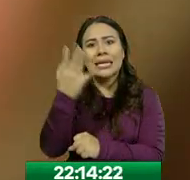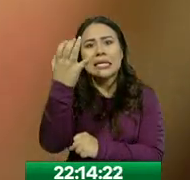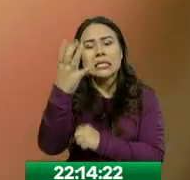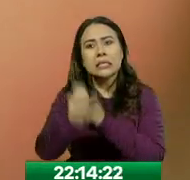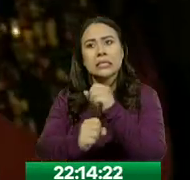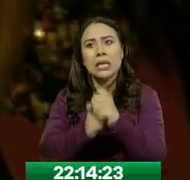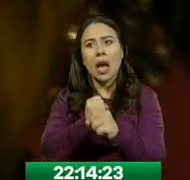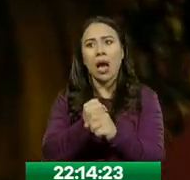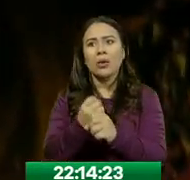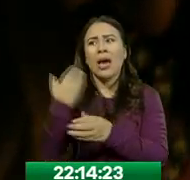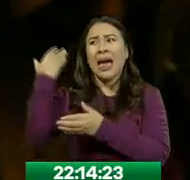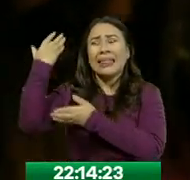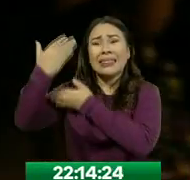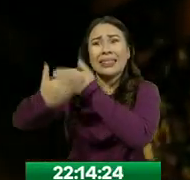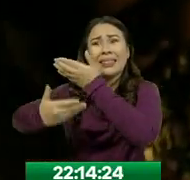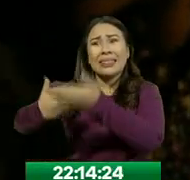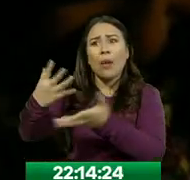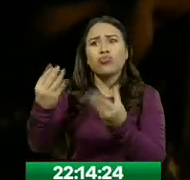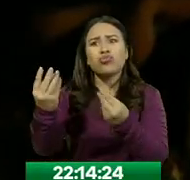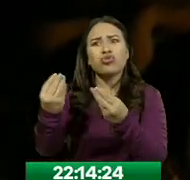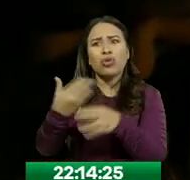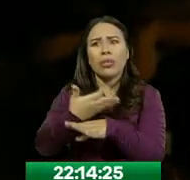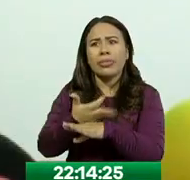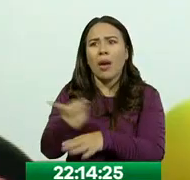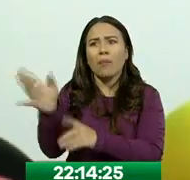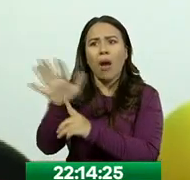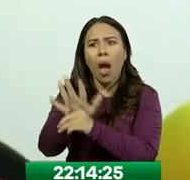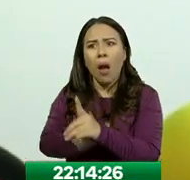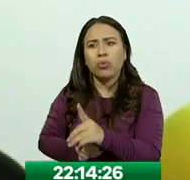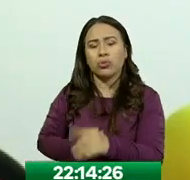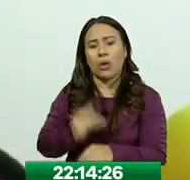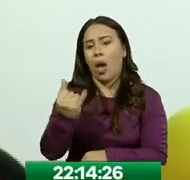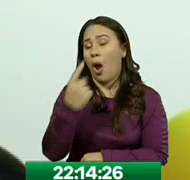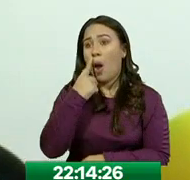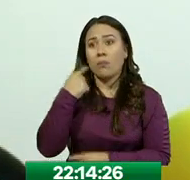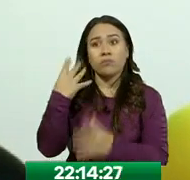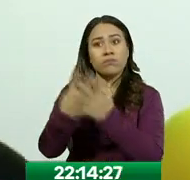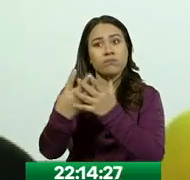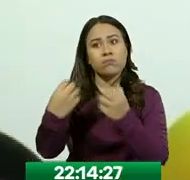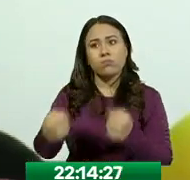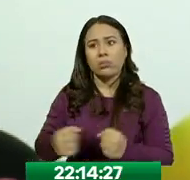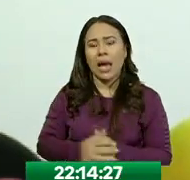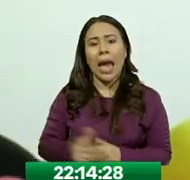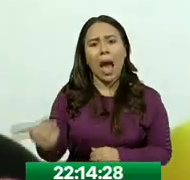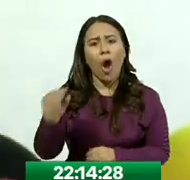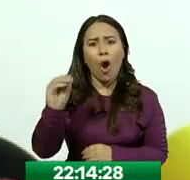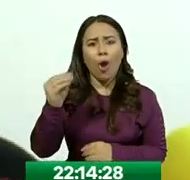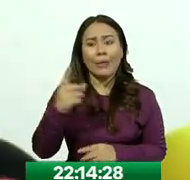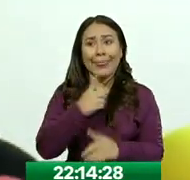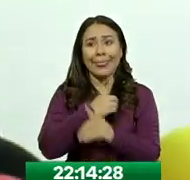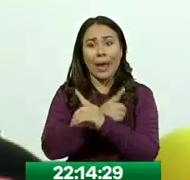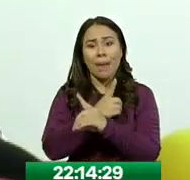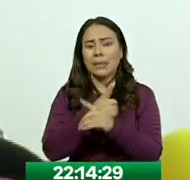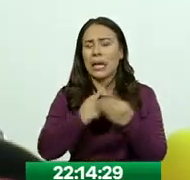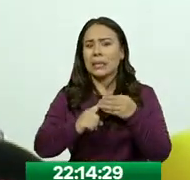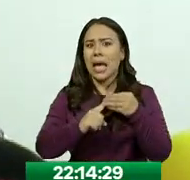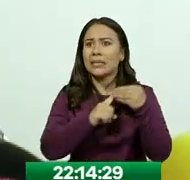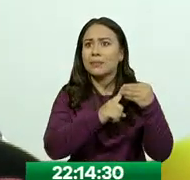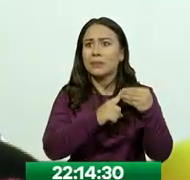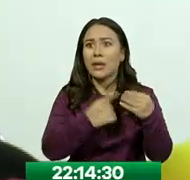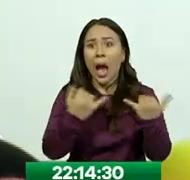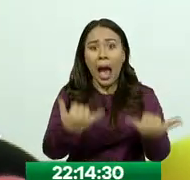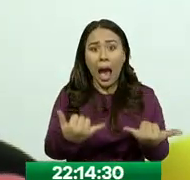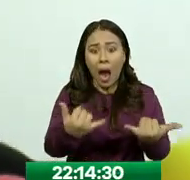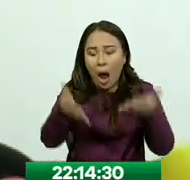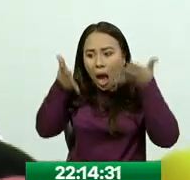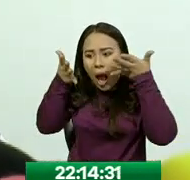agravantes podrían determinar mayor culpabilidad al agresor. Por su condición misma de discapacidad, tendría una prioridad en el